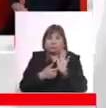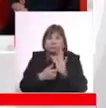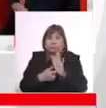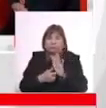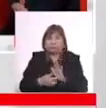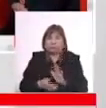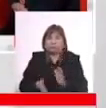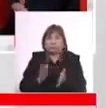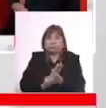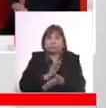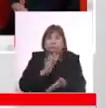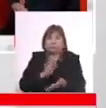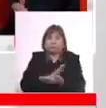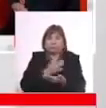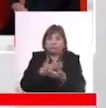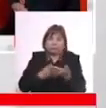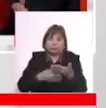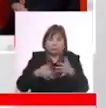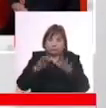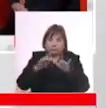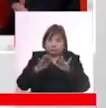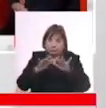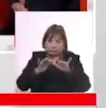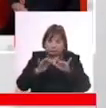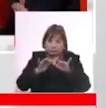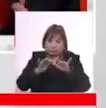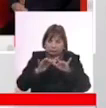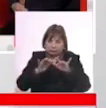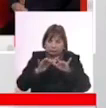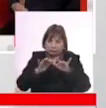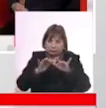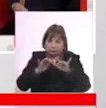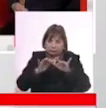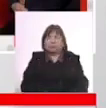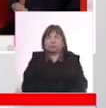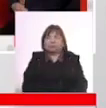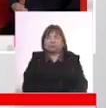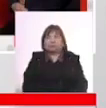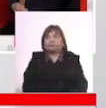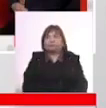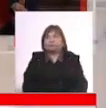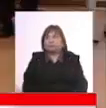documento que he oralizado. Gracias, señor presidente.